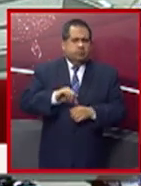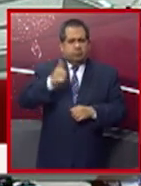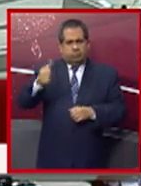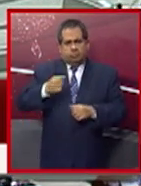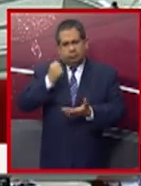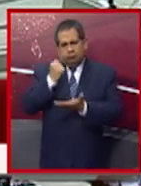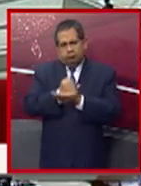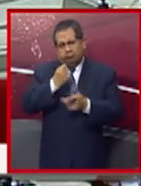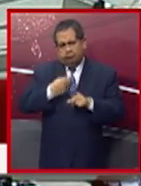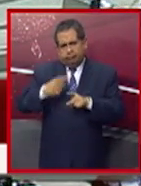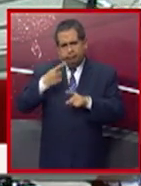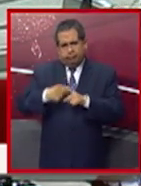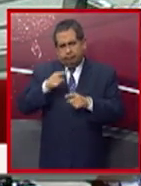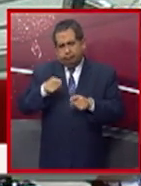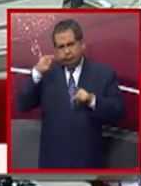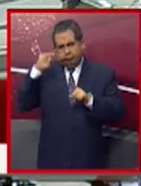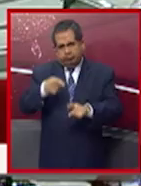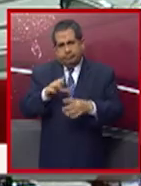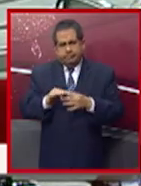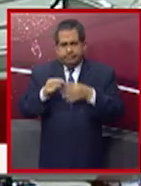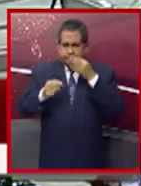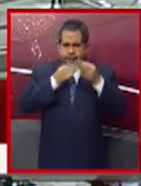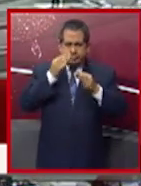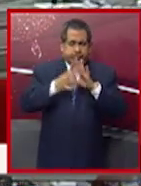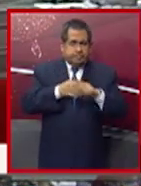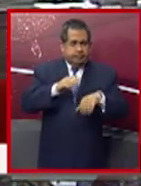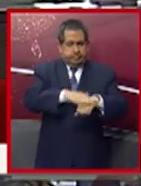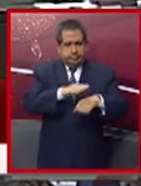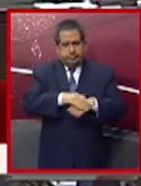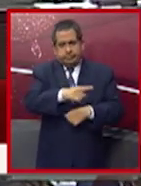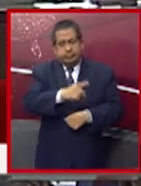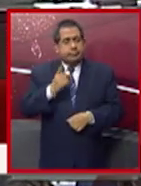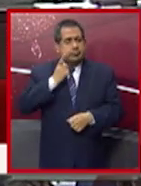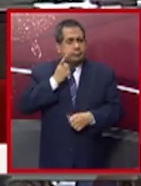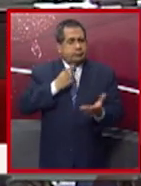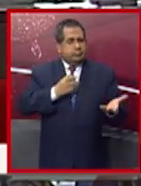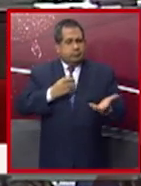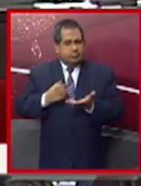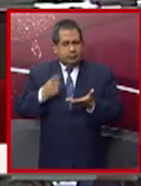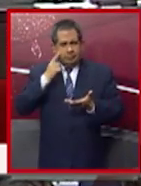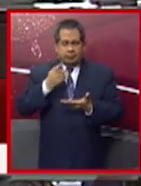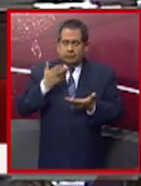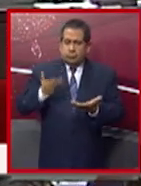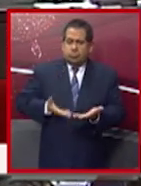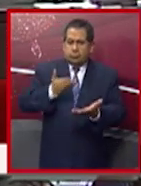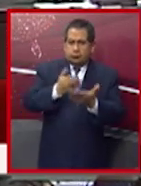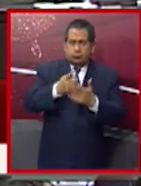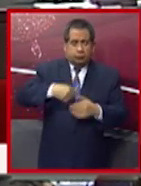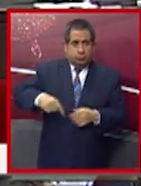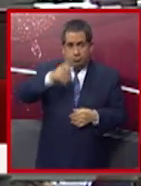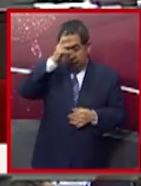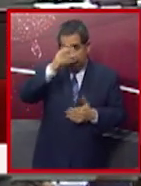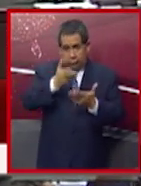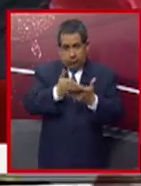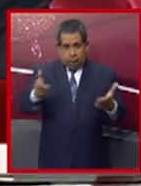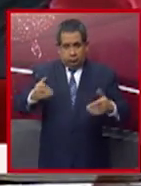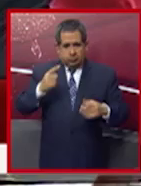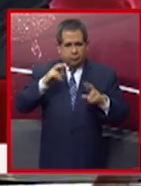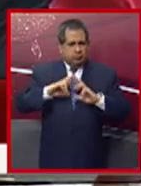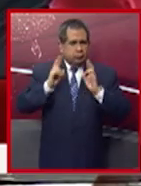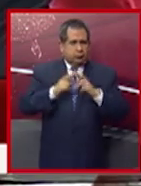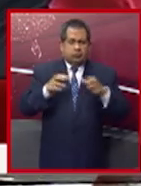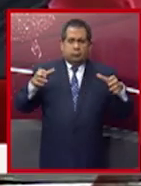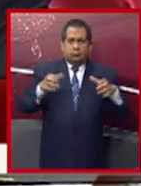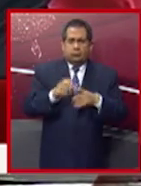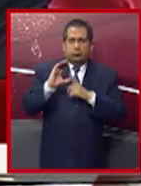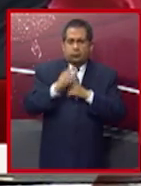aprobación de modificaciones legales con el objetivo de convocar al diputado proponente de una iniciativa, una proposición con punto de acuerdo, a la reunión de